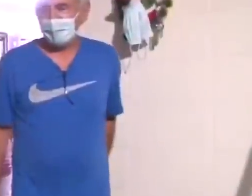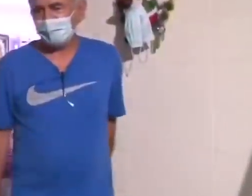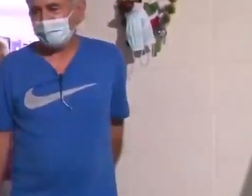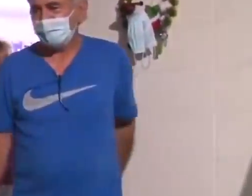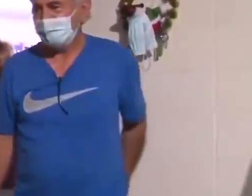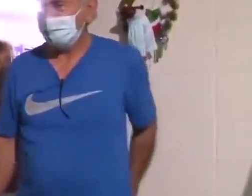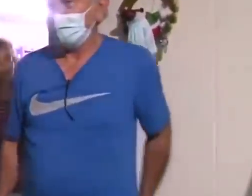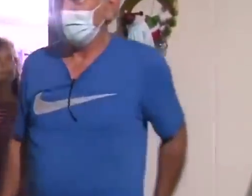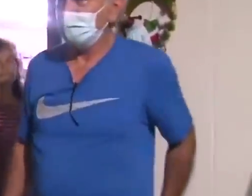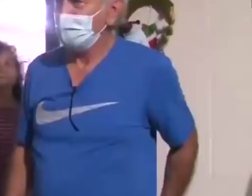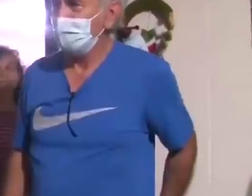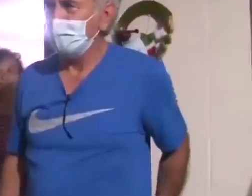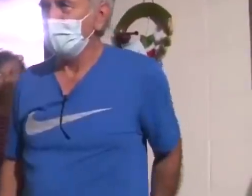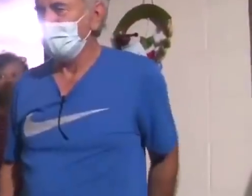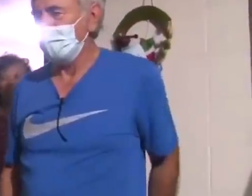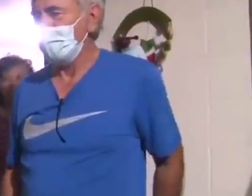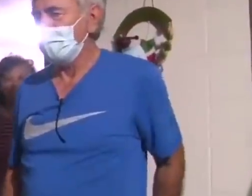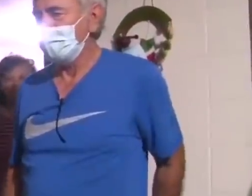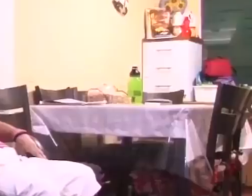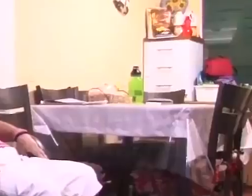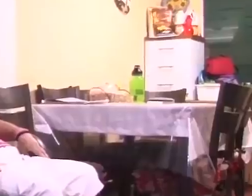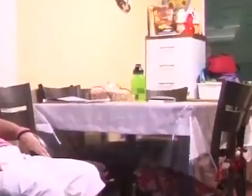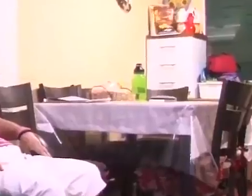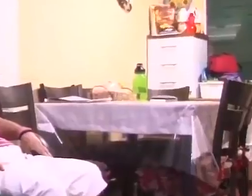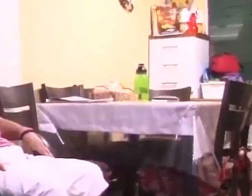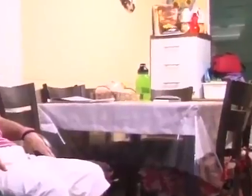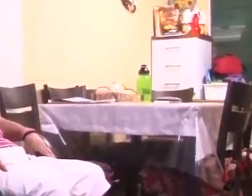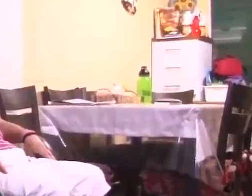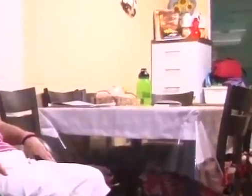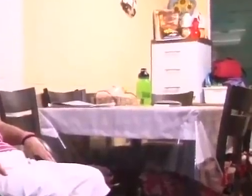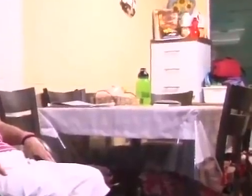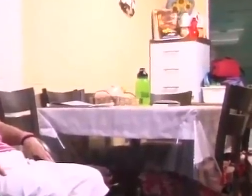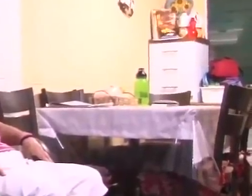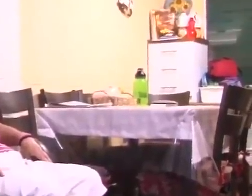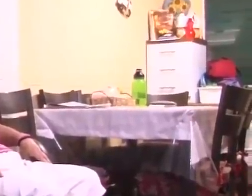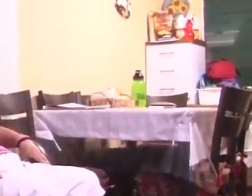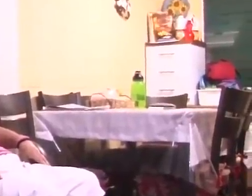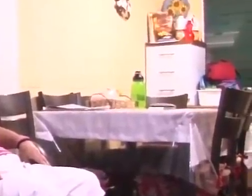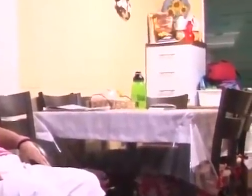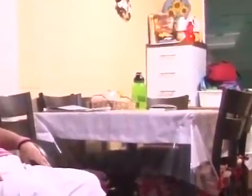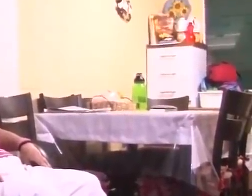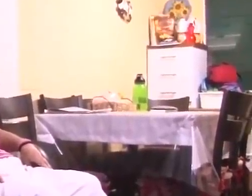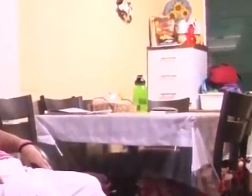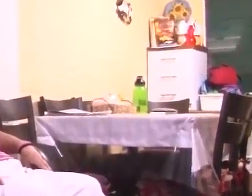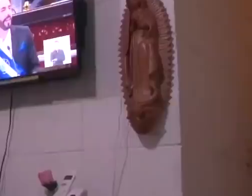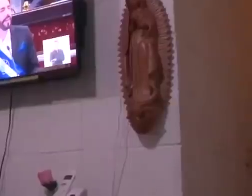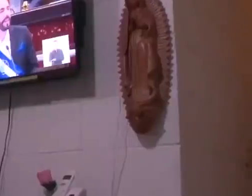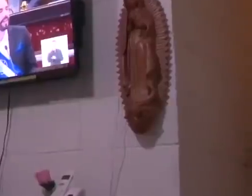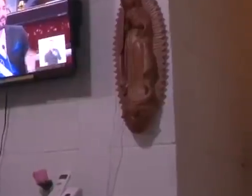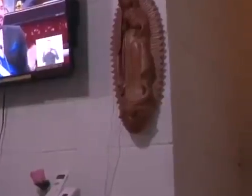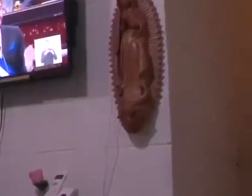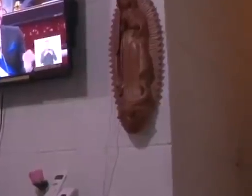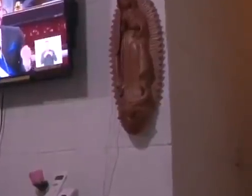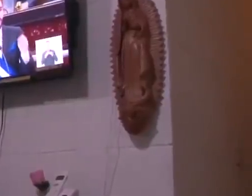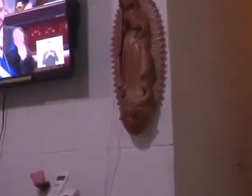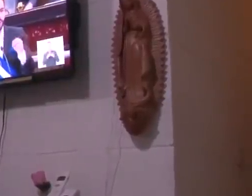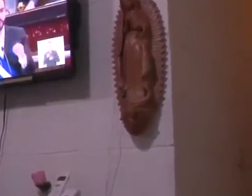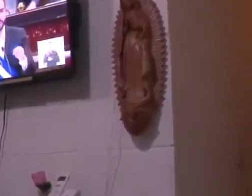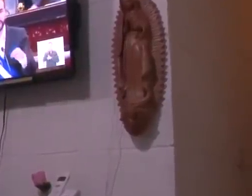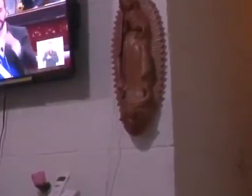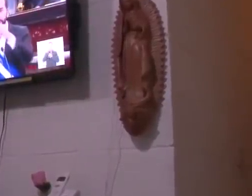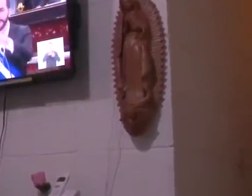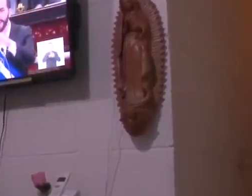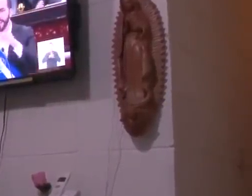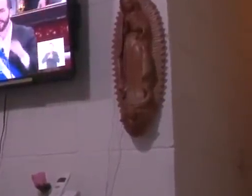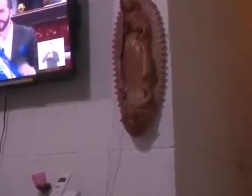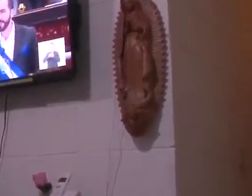otra familia que abrió sus puertas a noticiero el salvador fue la familia álvarez quienes recibieron con mucho positivismo el mensaje del mandatario y la firme esperanza